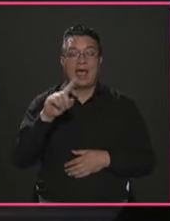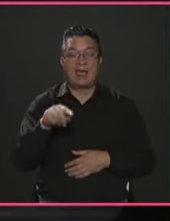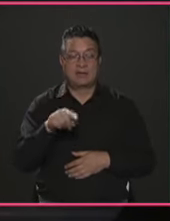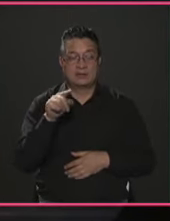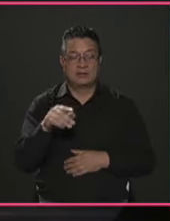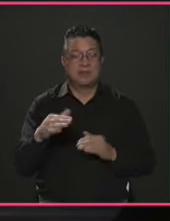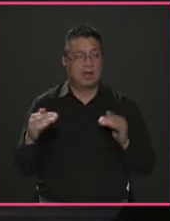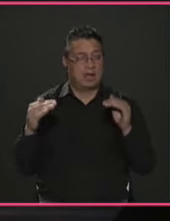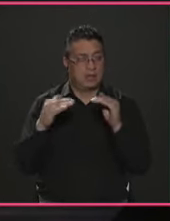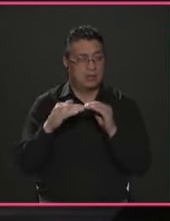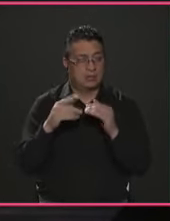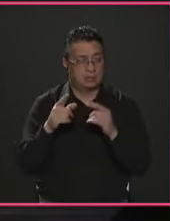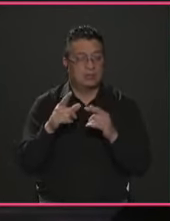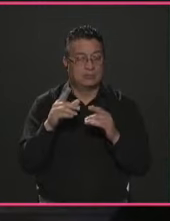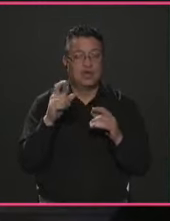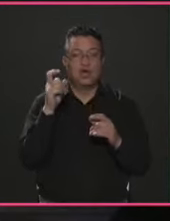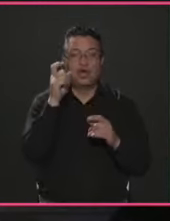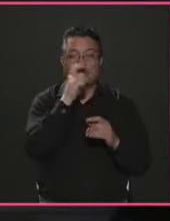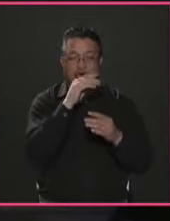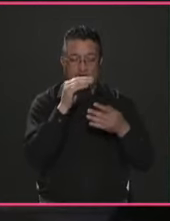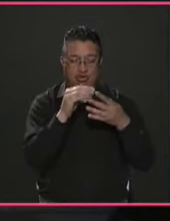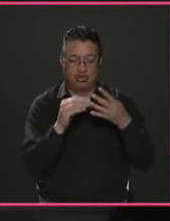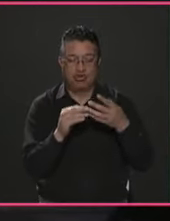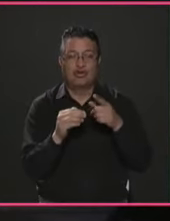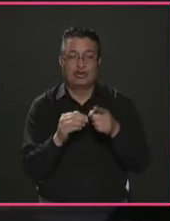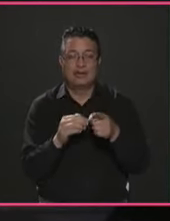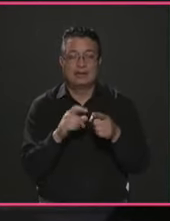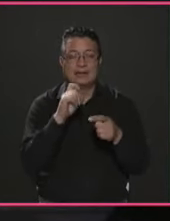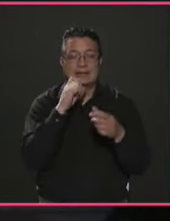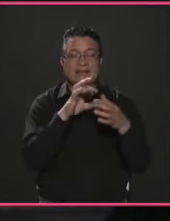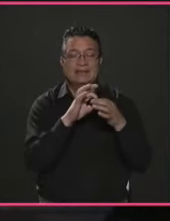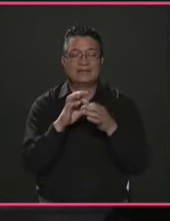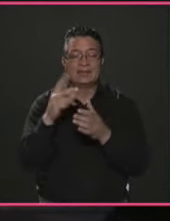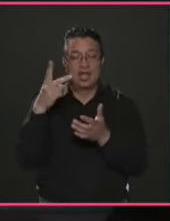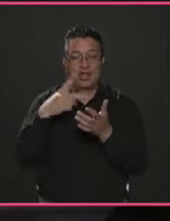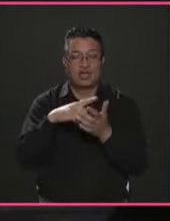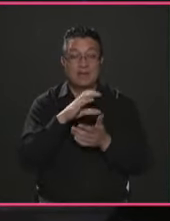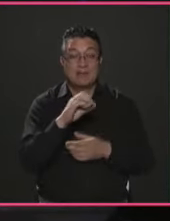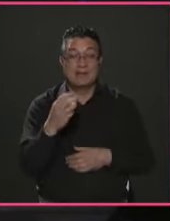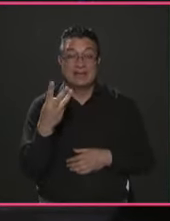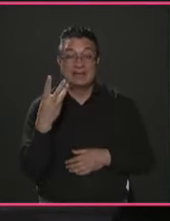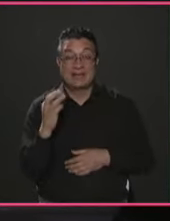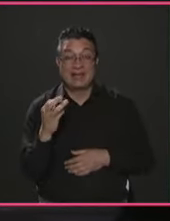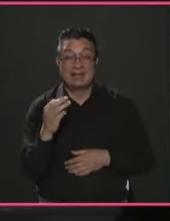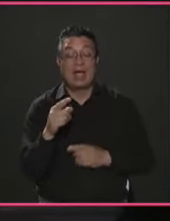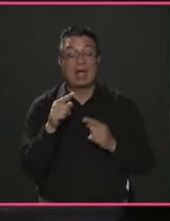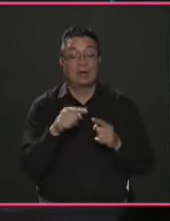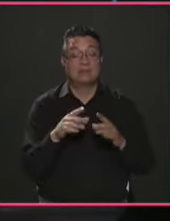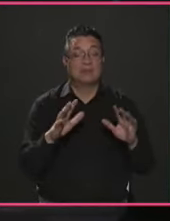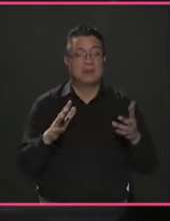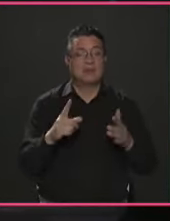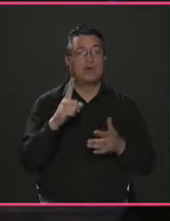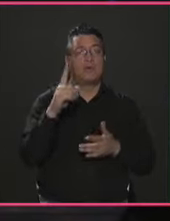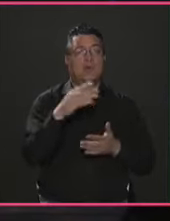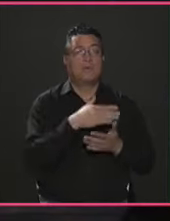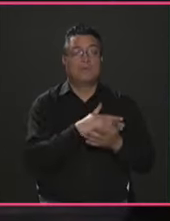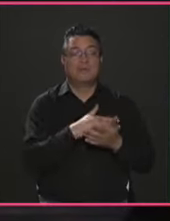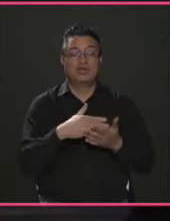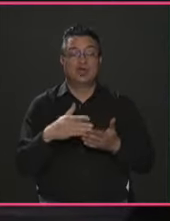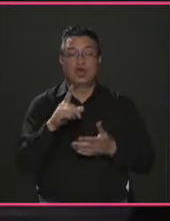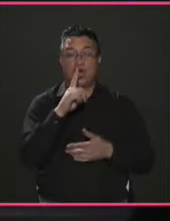equivalente está en la línea roja eso significa que al año 2030 vamos a pasar de cerca de un millón de